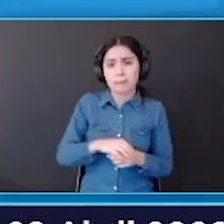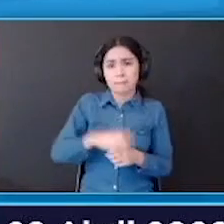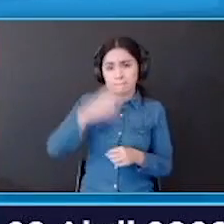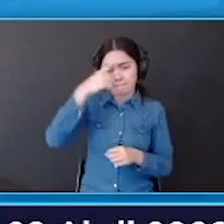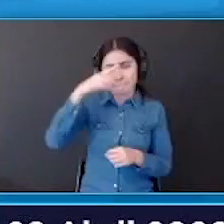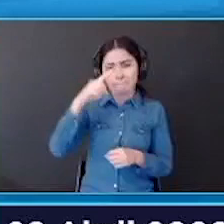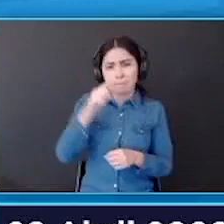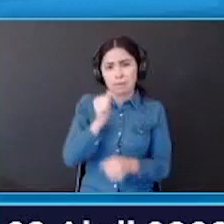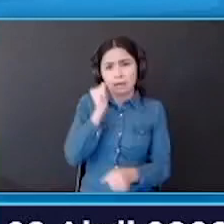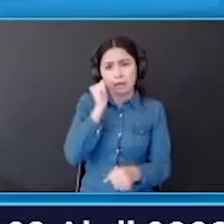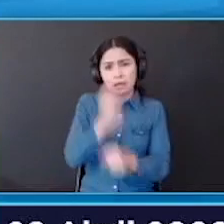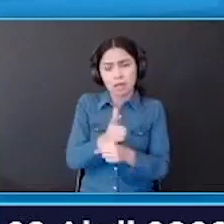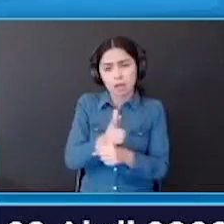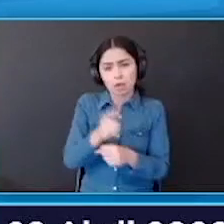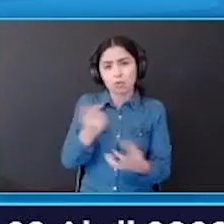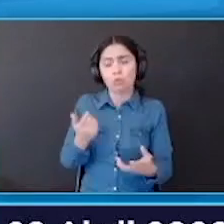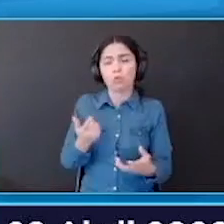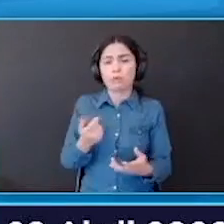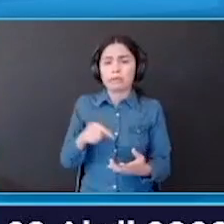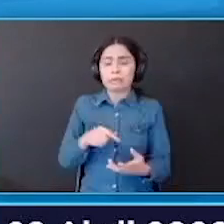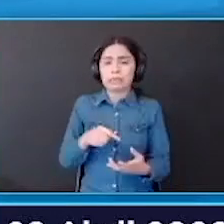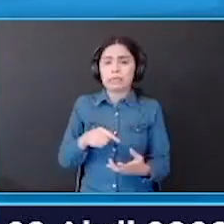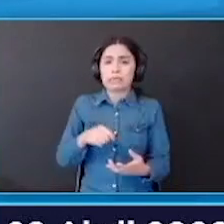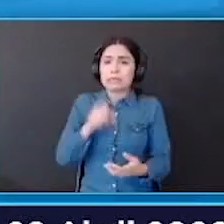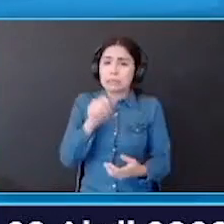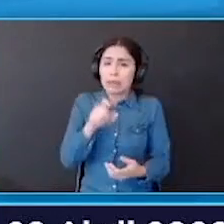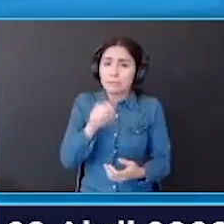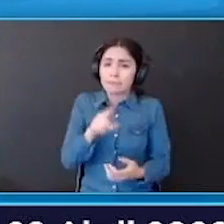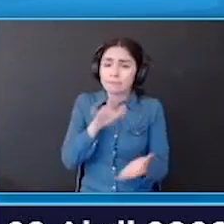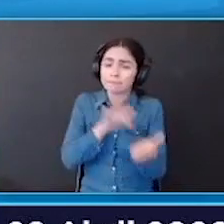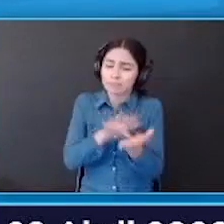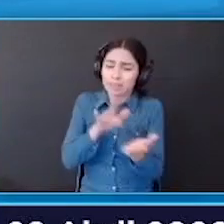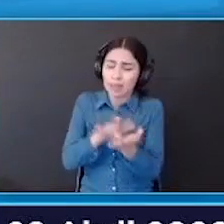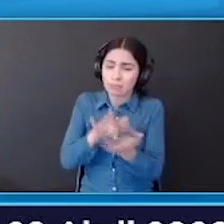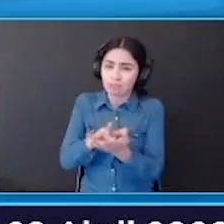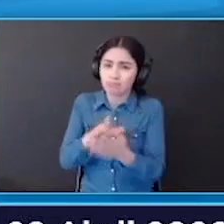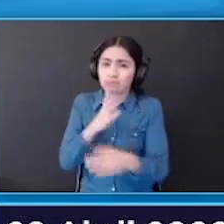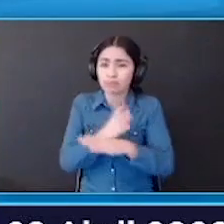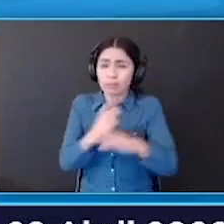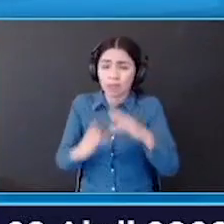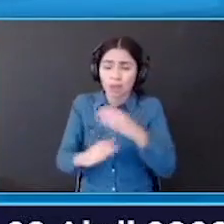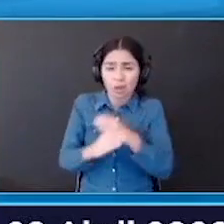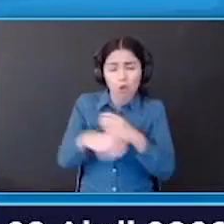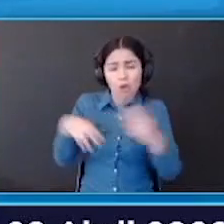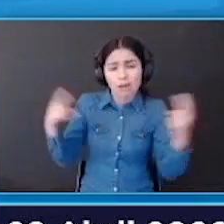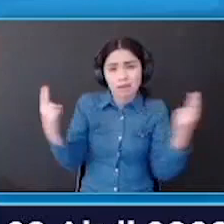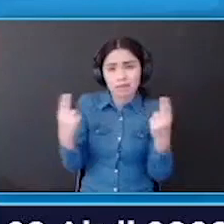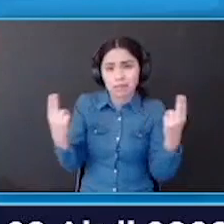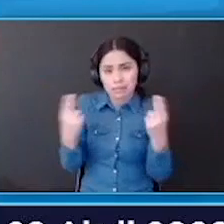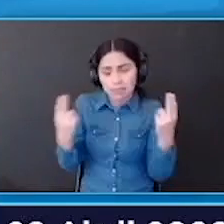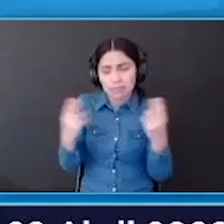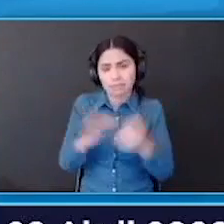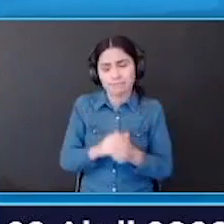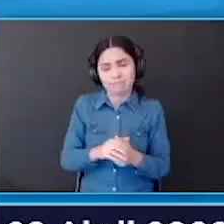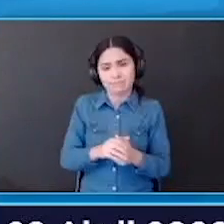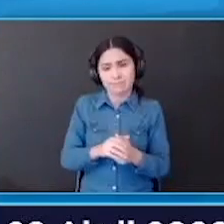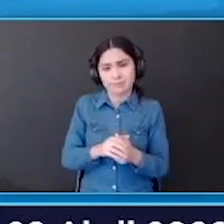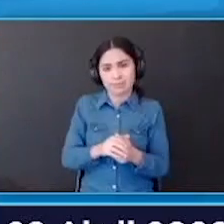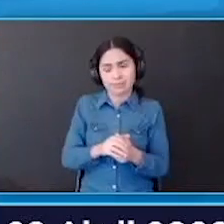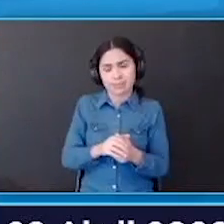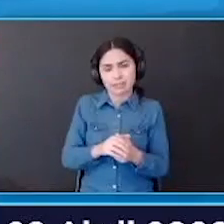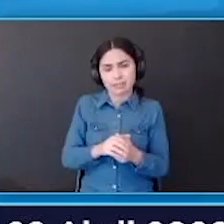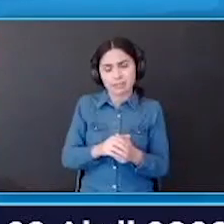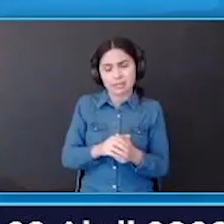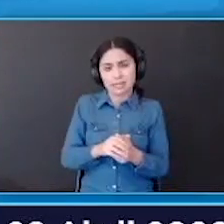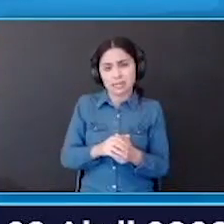poder brindarles las herramientas oportunas que nos permitan atender las conductas de riesgo. Con